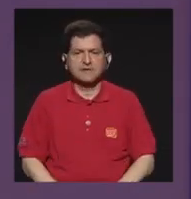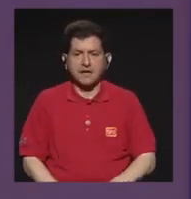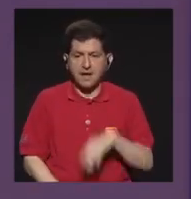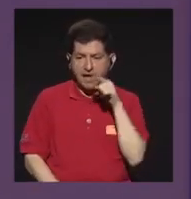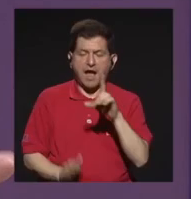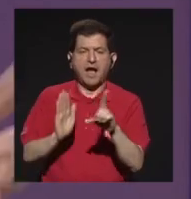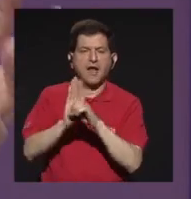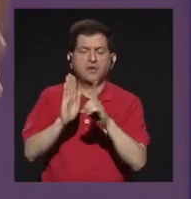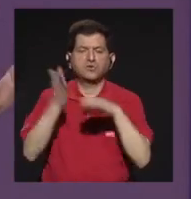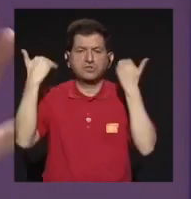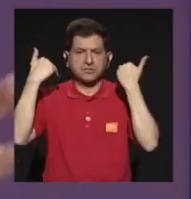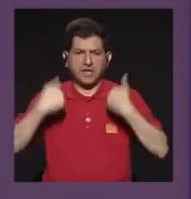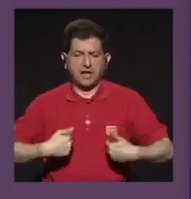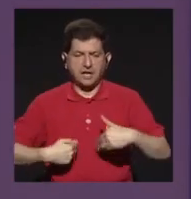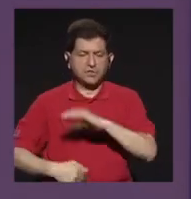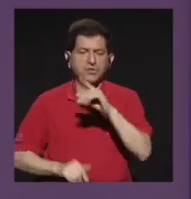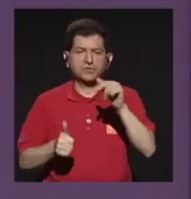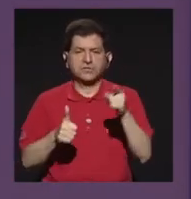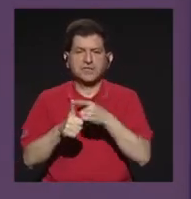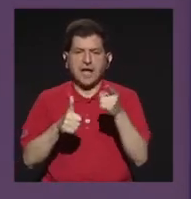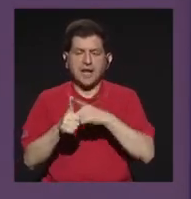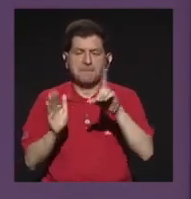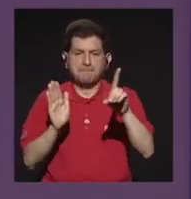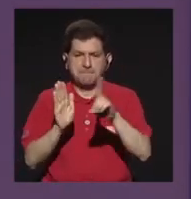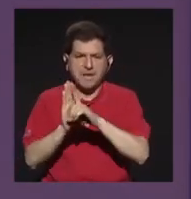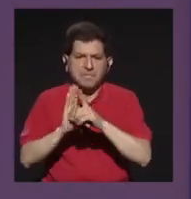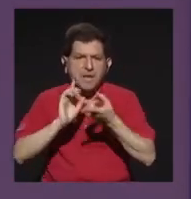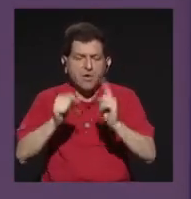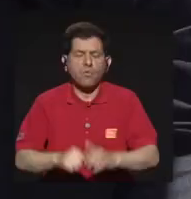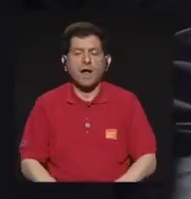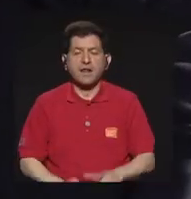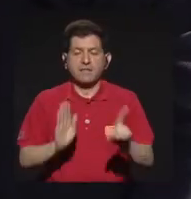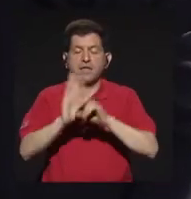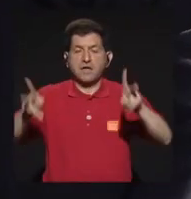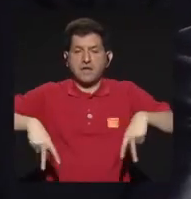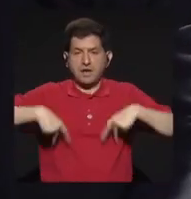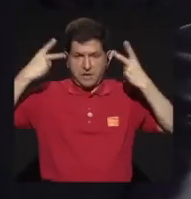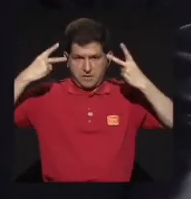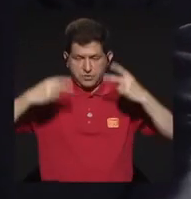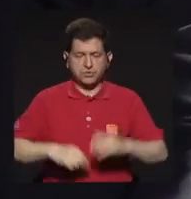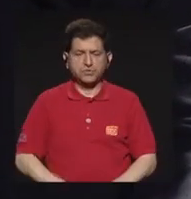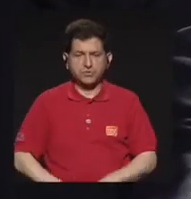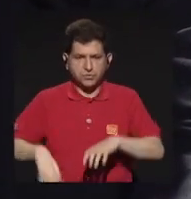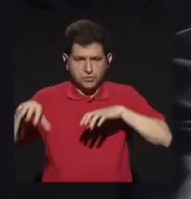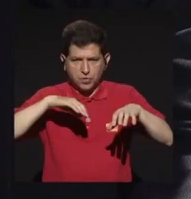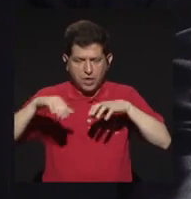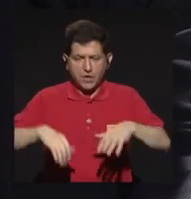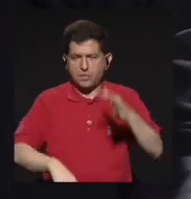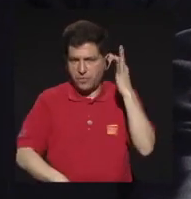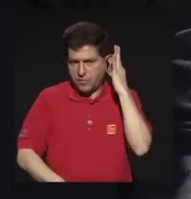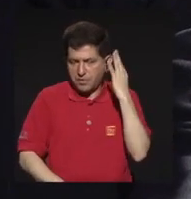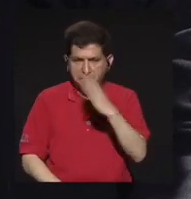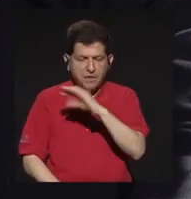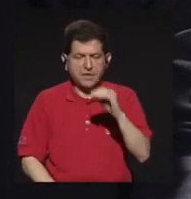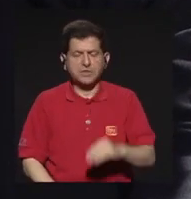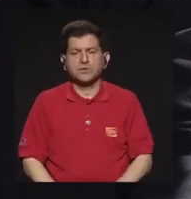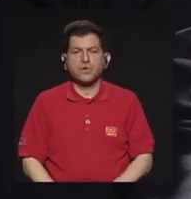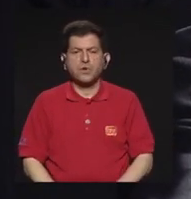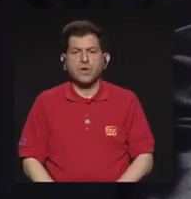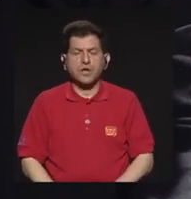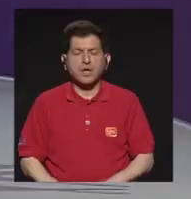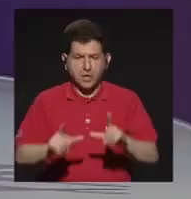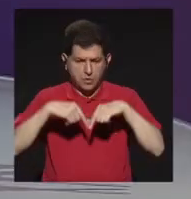sus derechos humanos y al primer derecho que es el derecho a la vida el movimiento feminista y el movimiento de mujeres